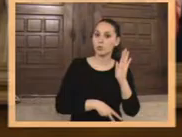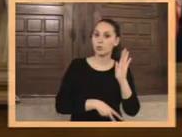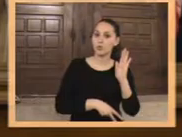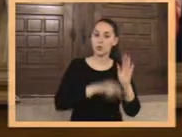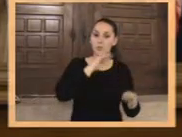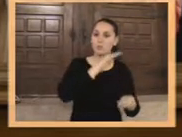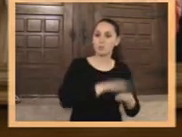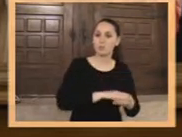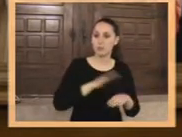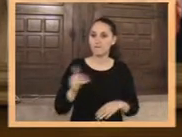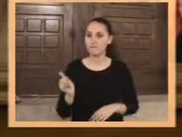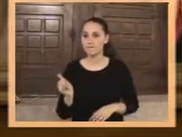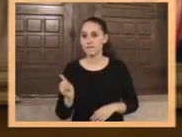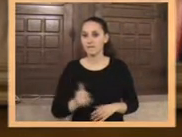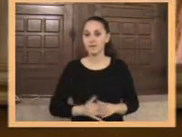dentro de los reglamentos que